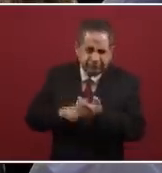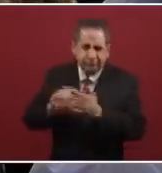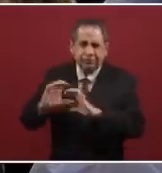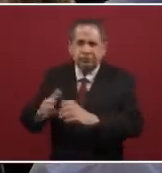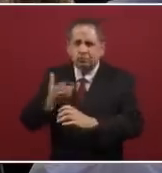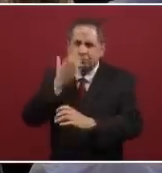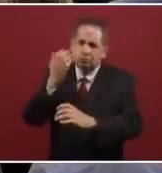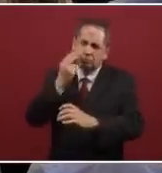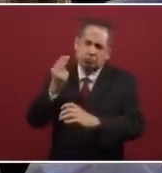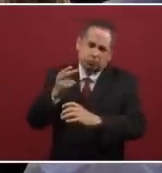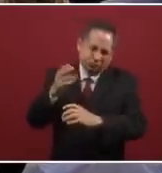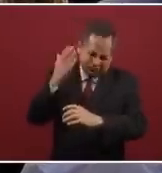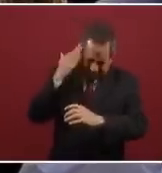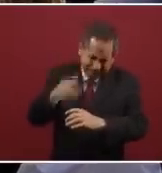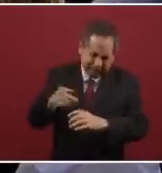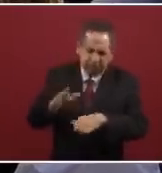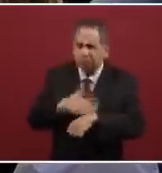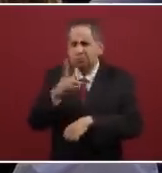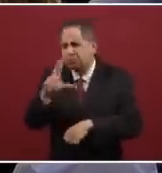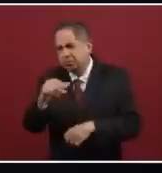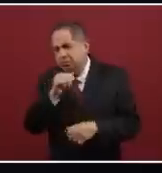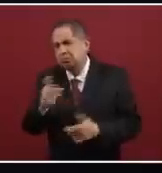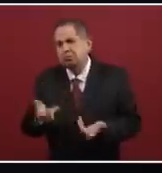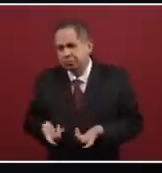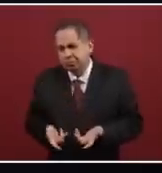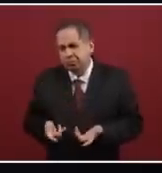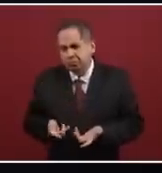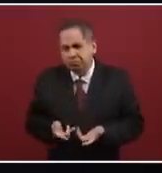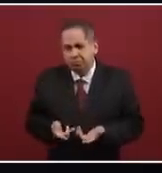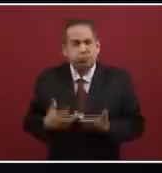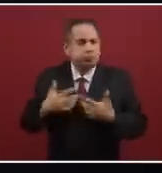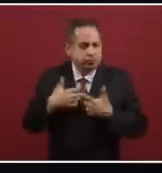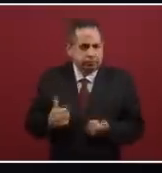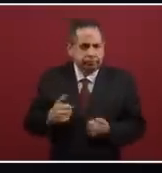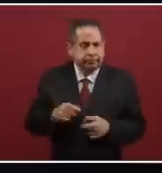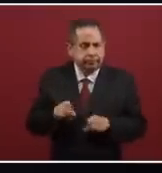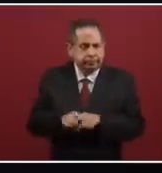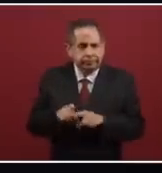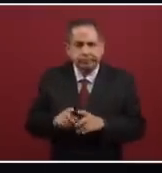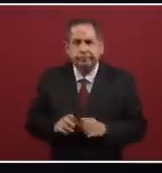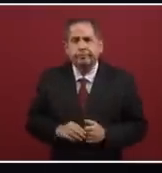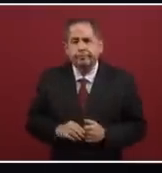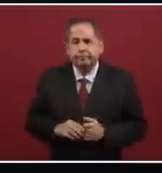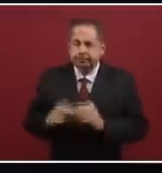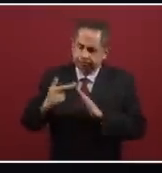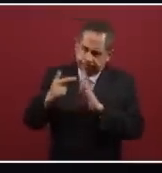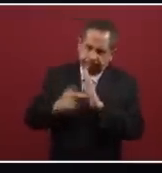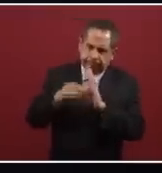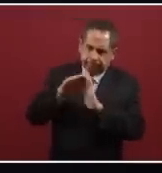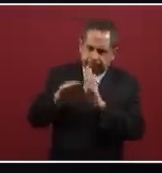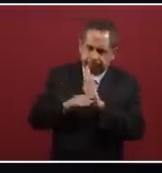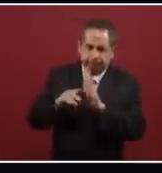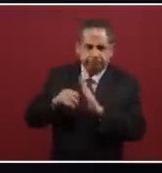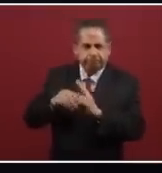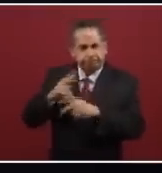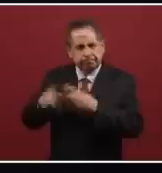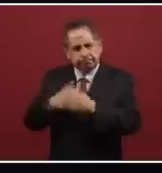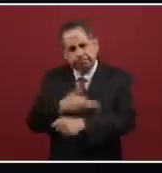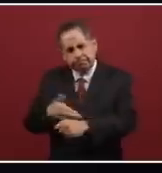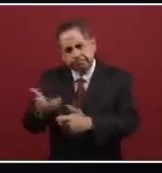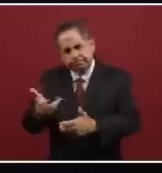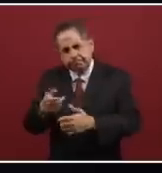usos y costumbres? Que entiendo que también hay un protocolo que ustedes están realizando,